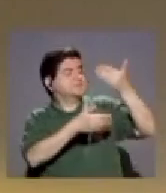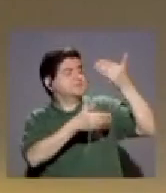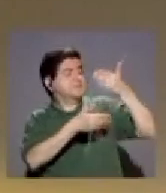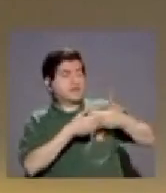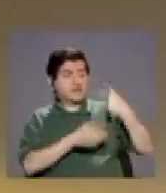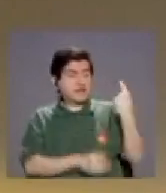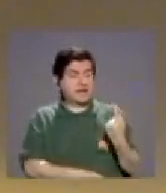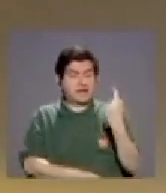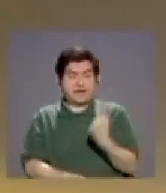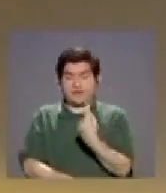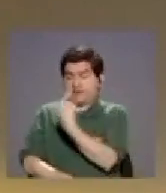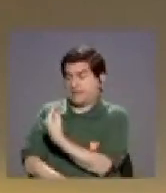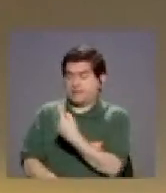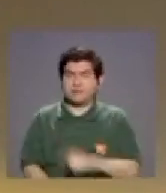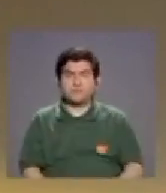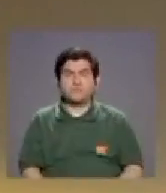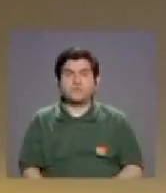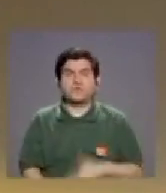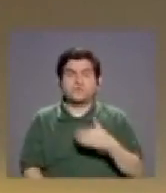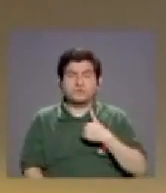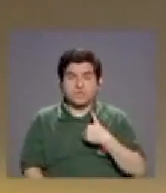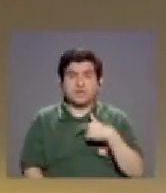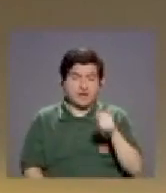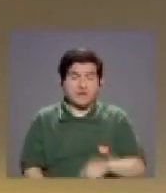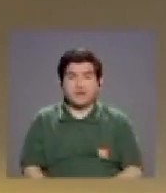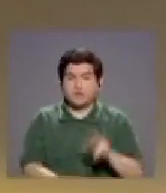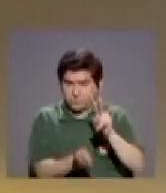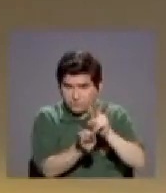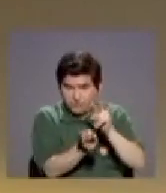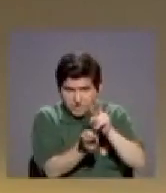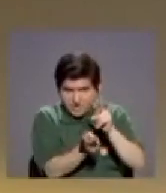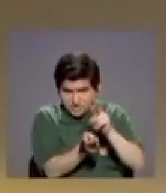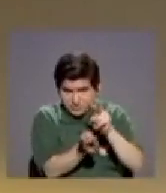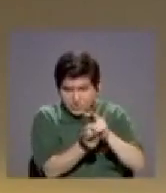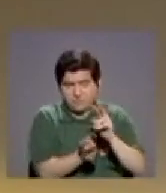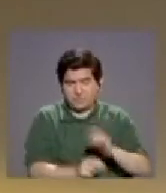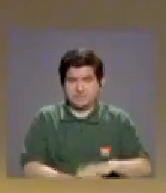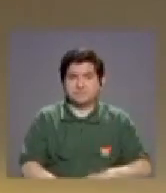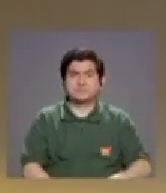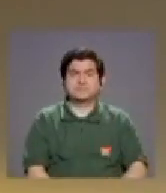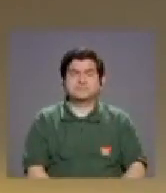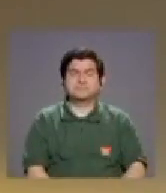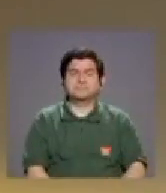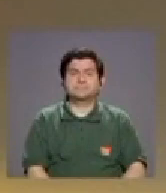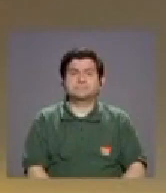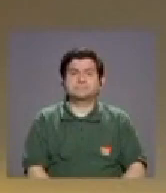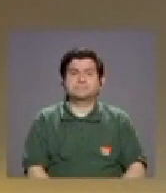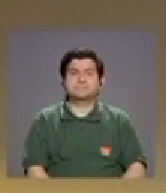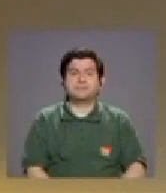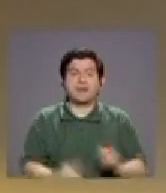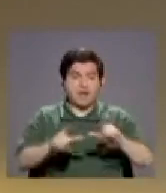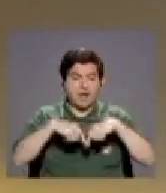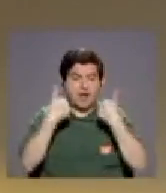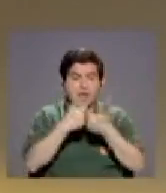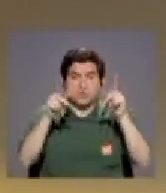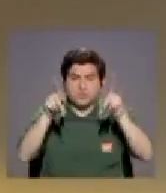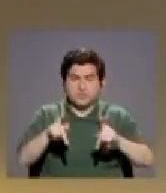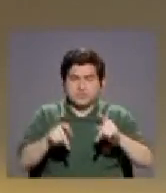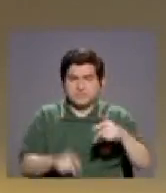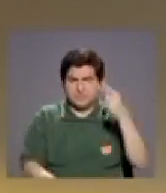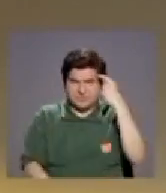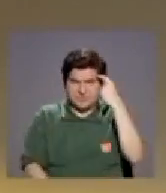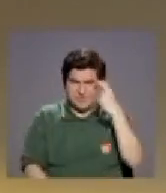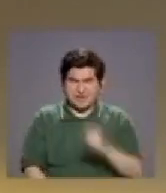caso tuvieron una relación, de manera que hay grupos que piensan que esa